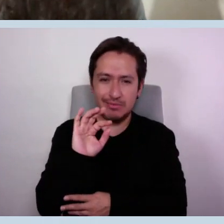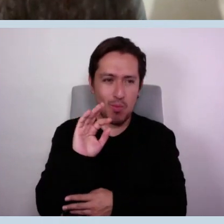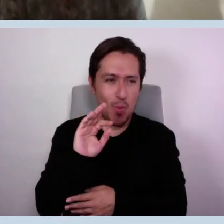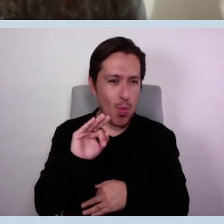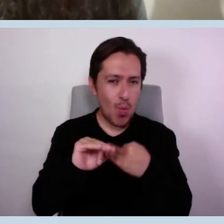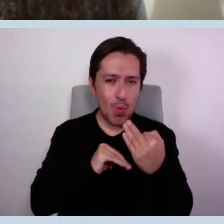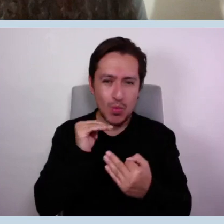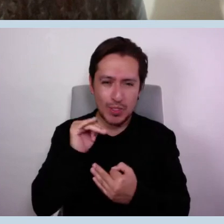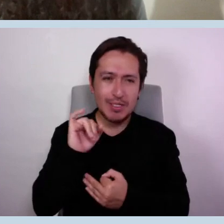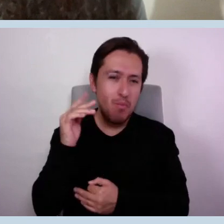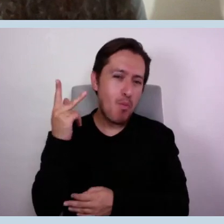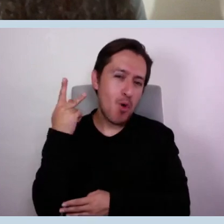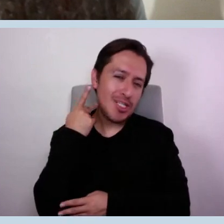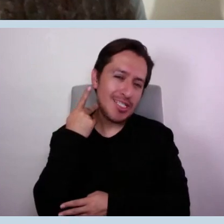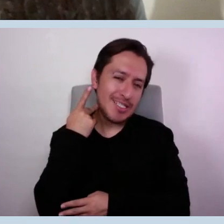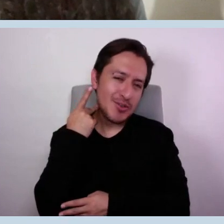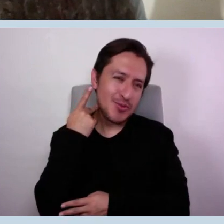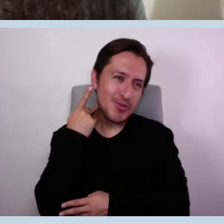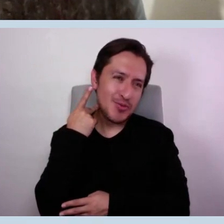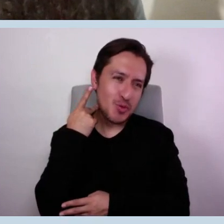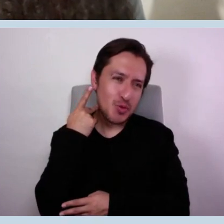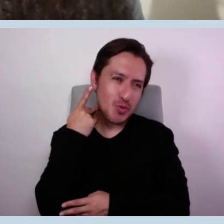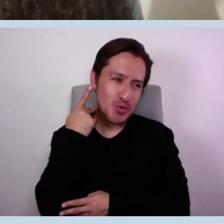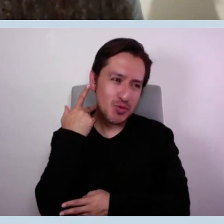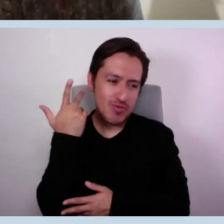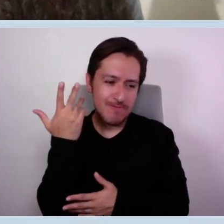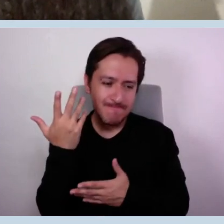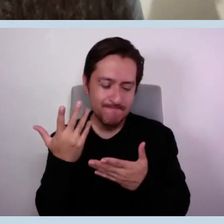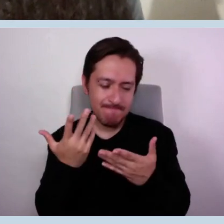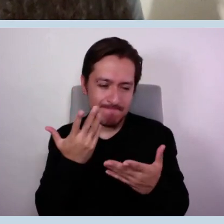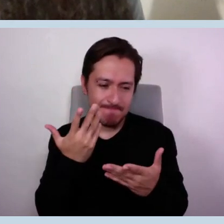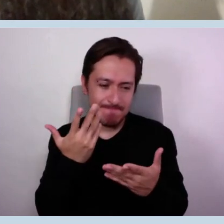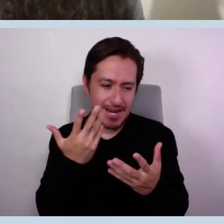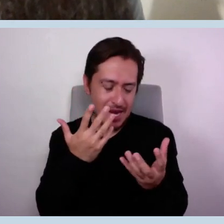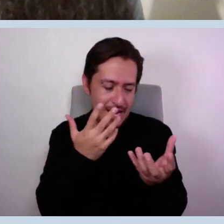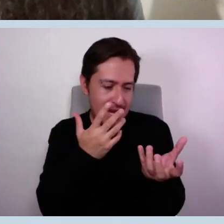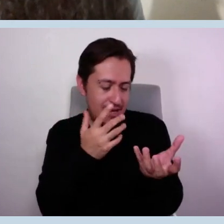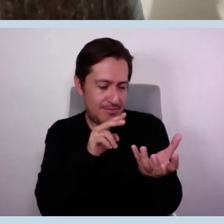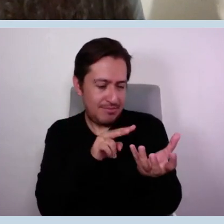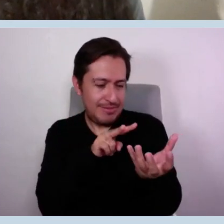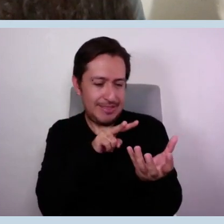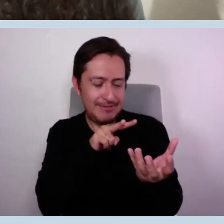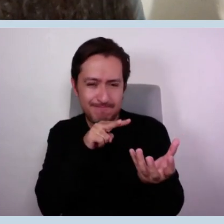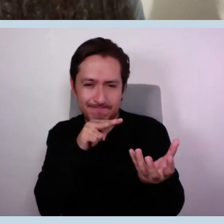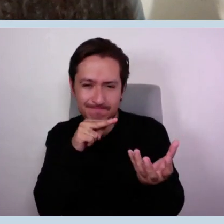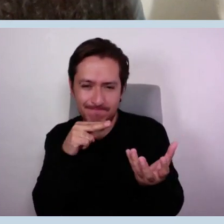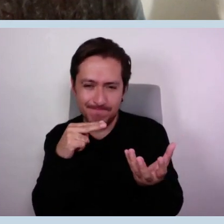entonces la manera de mirar el el mundo es distinta